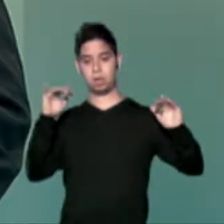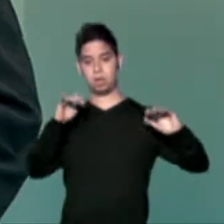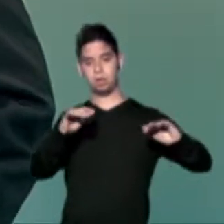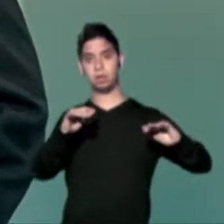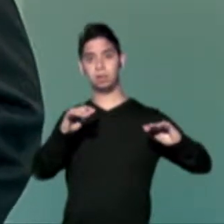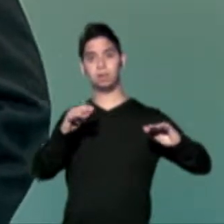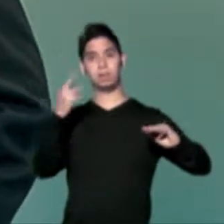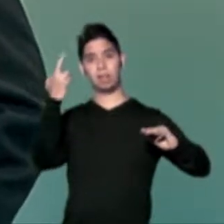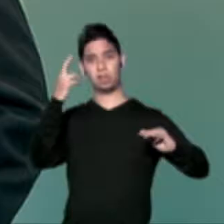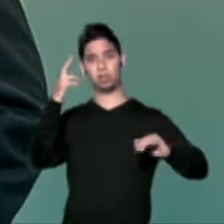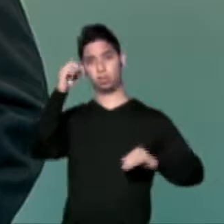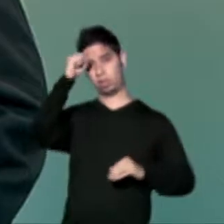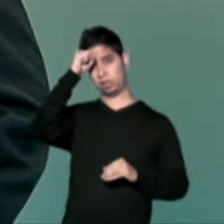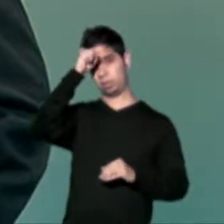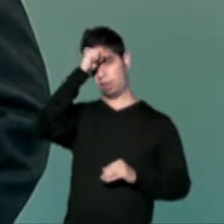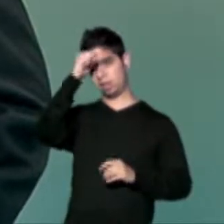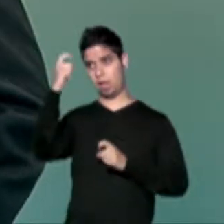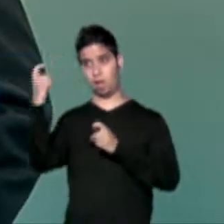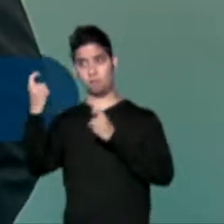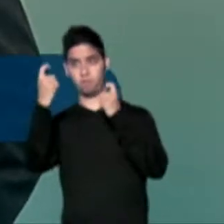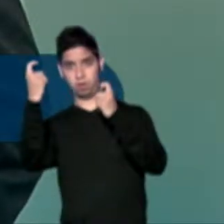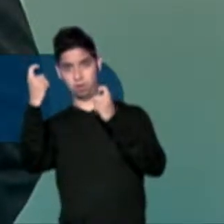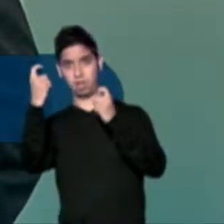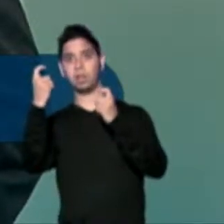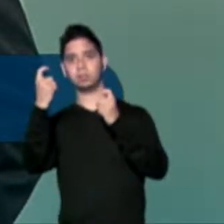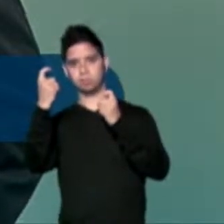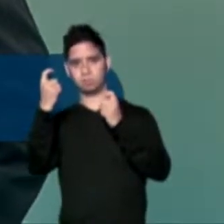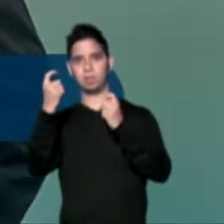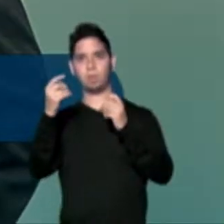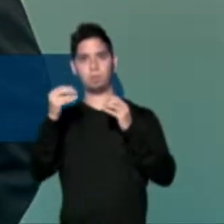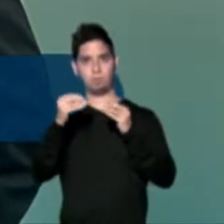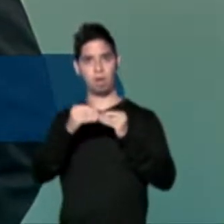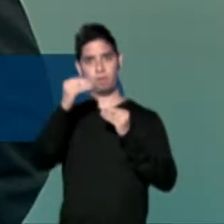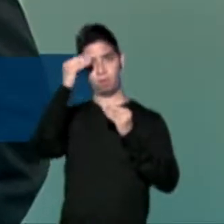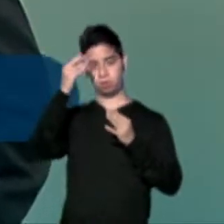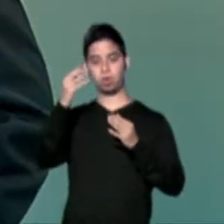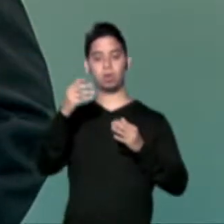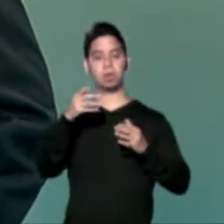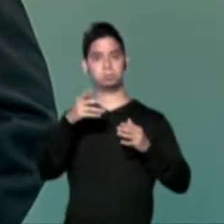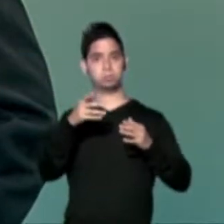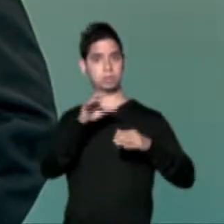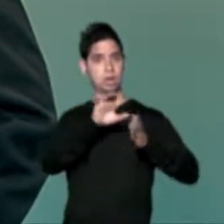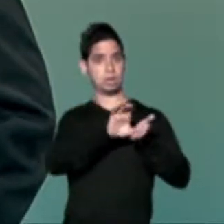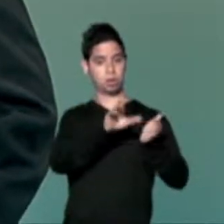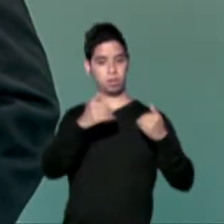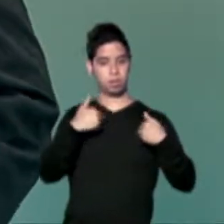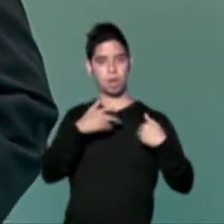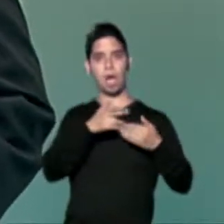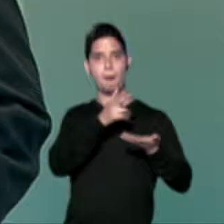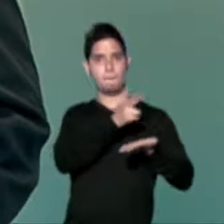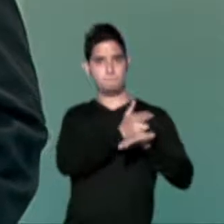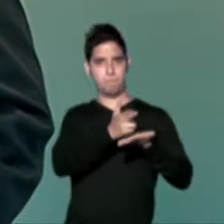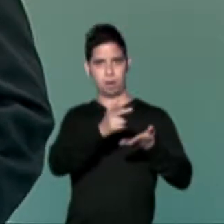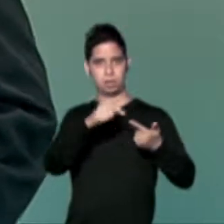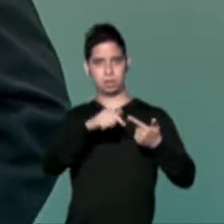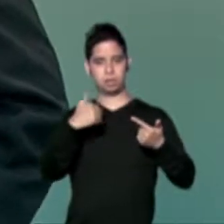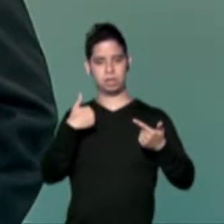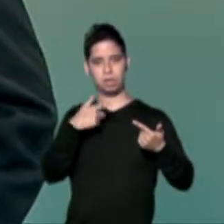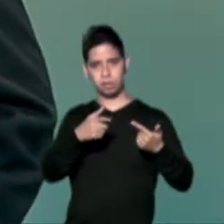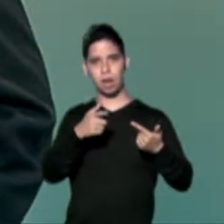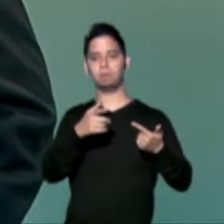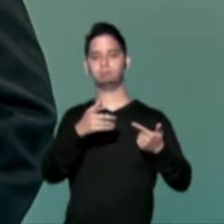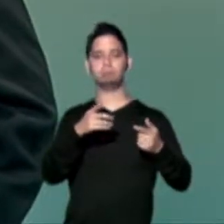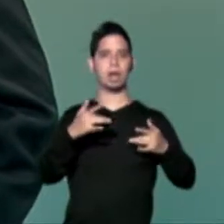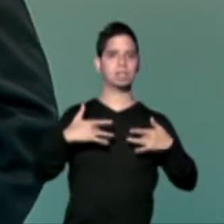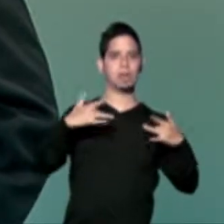motivo de la fiesta de la calle San Sebastián. Como nos informa Mayra Acevedo, habrá estacionamiento, música, actividades culturales y transportación marítima